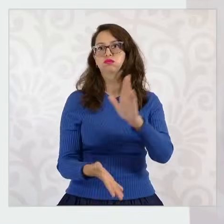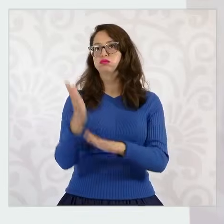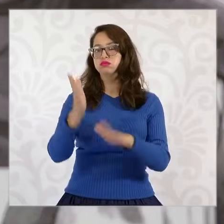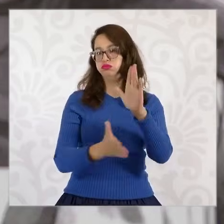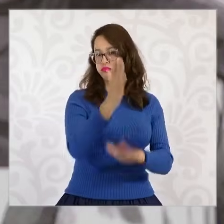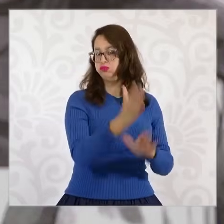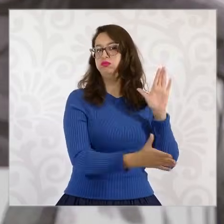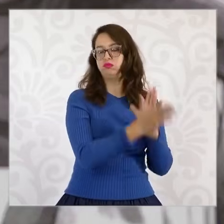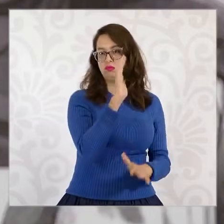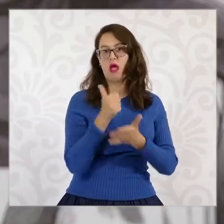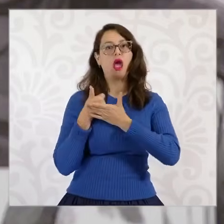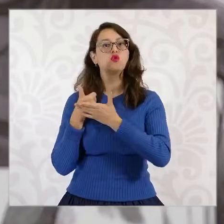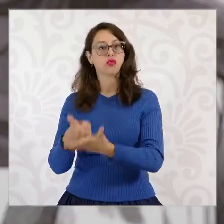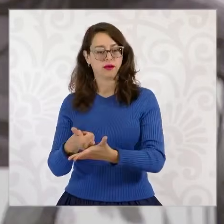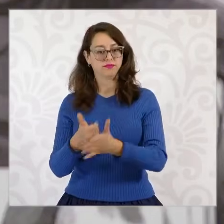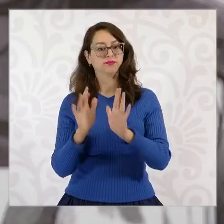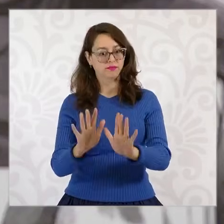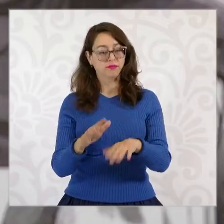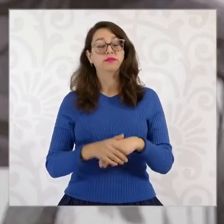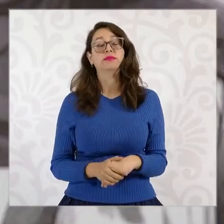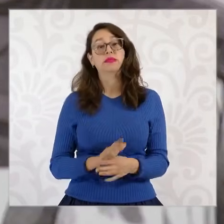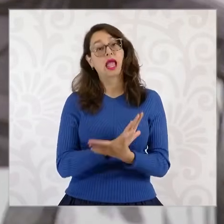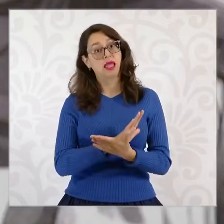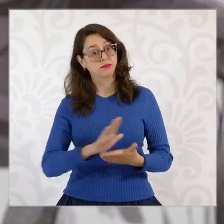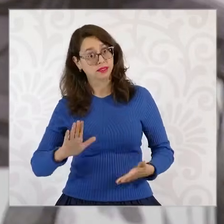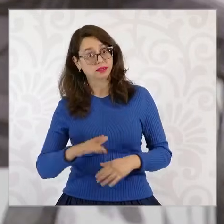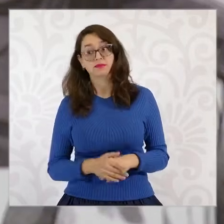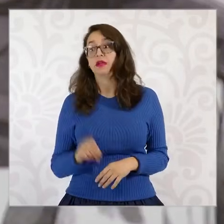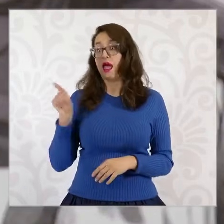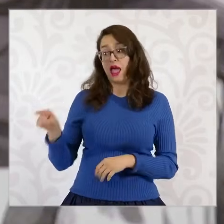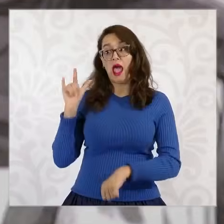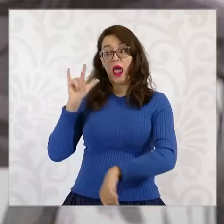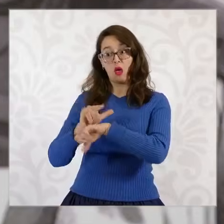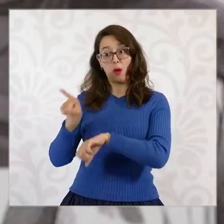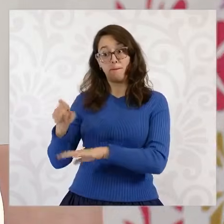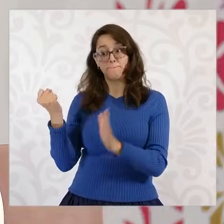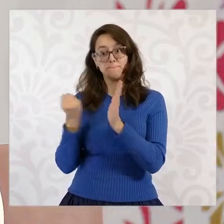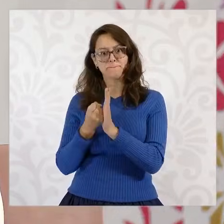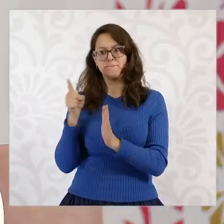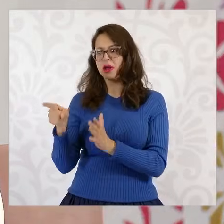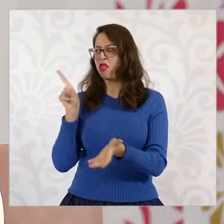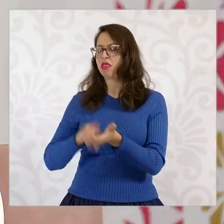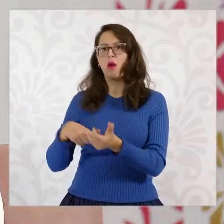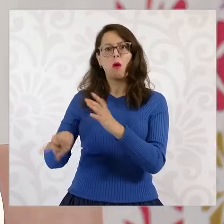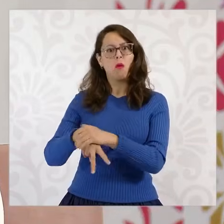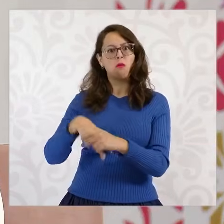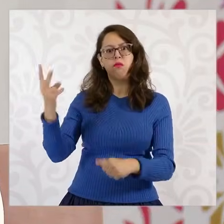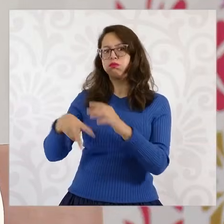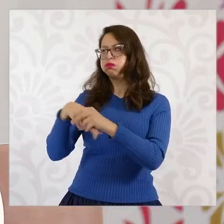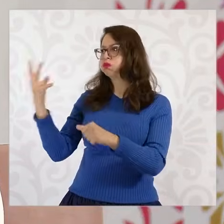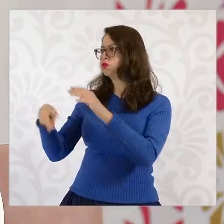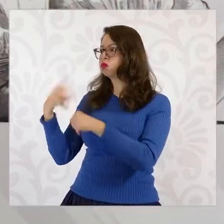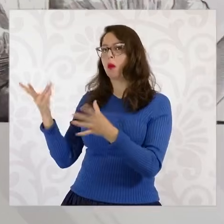ahorita es que en los módulos de esta aerolínea, en los aeropuertos, ya no hay nadie. Hay un teléfono que publicaron en